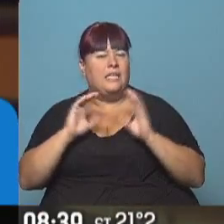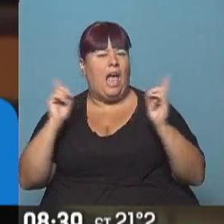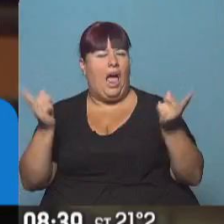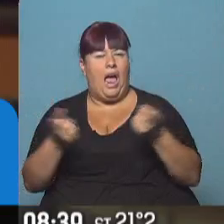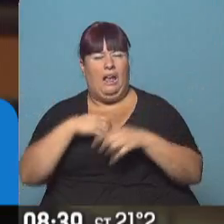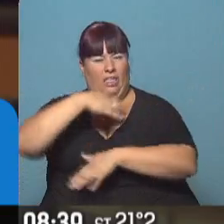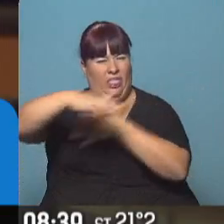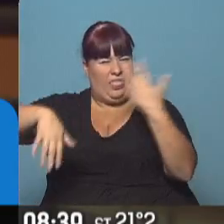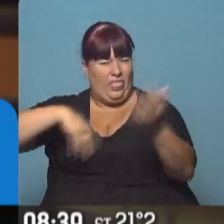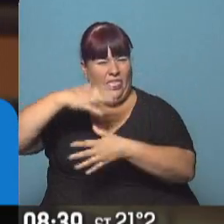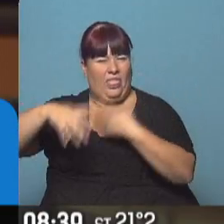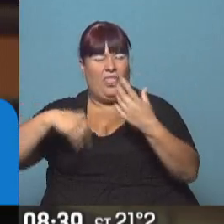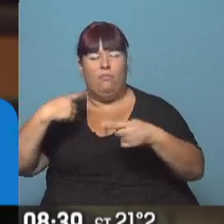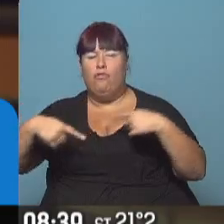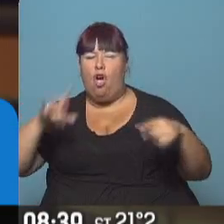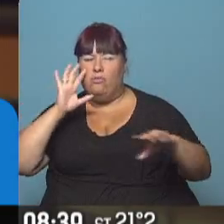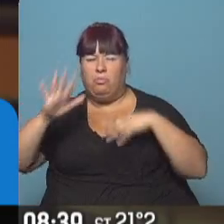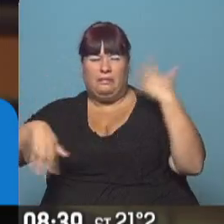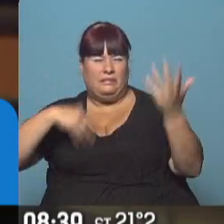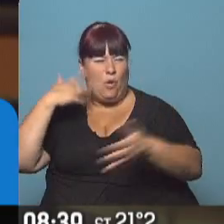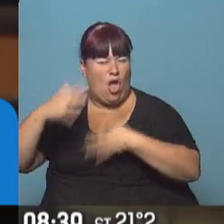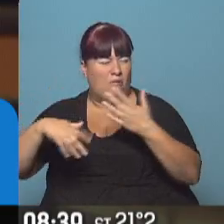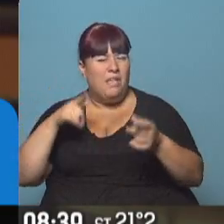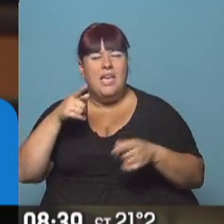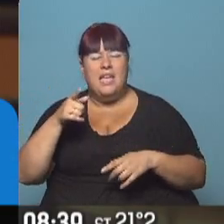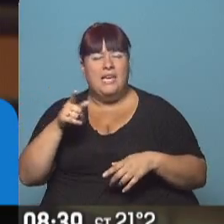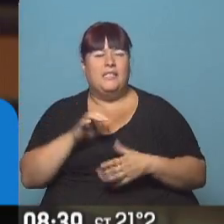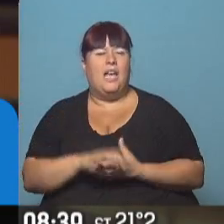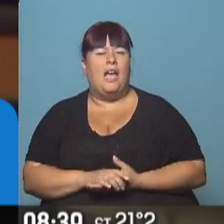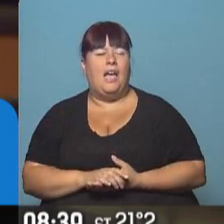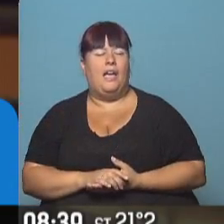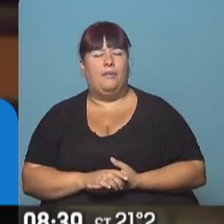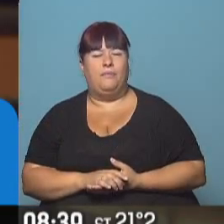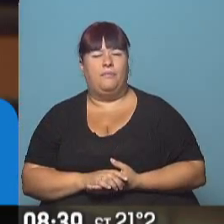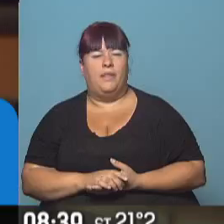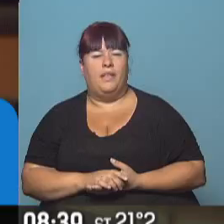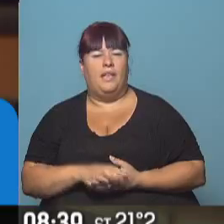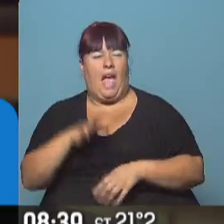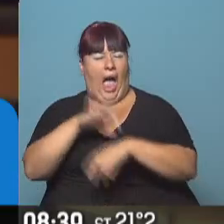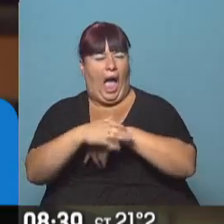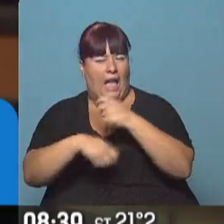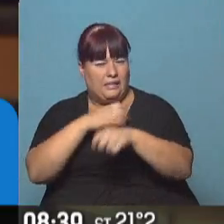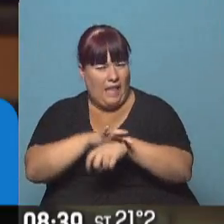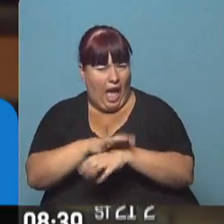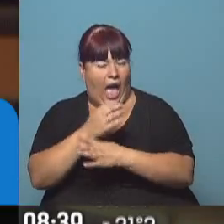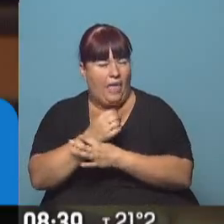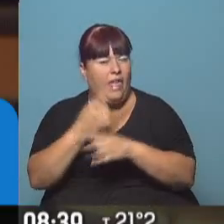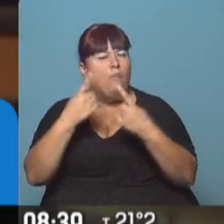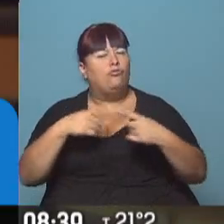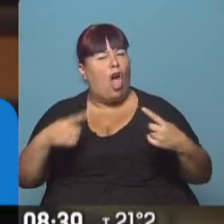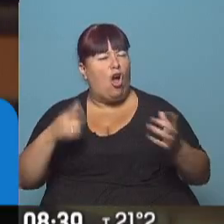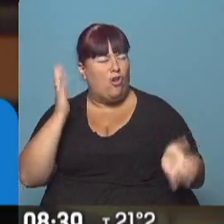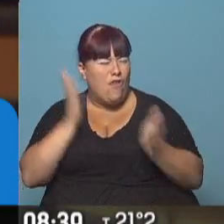completamente desordenada, había muchos signos de violencia, ella fue maniatada, ¿sí? Hay muchos